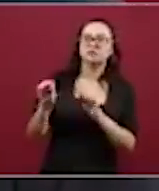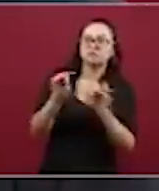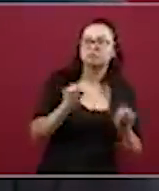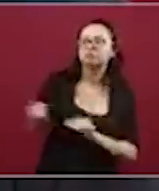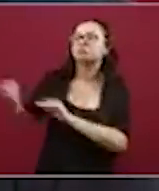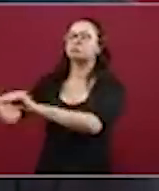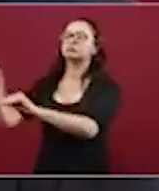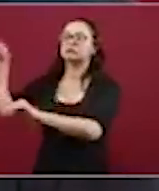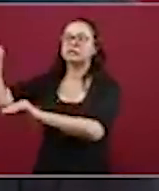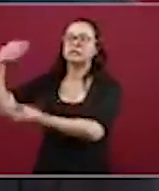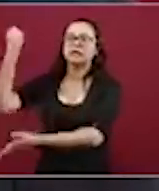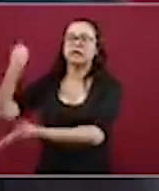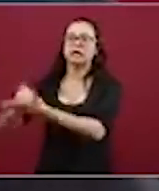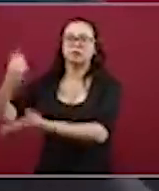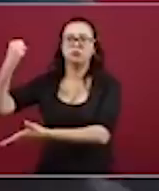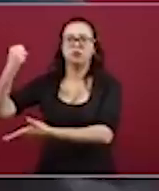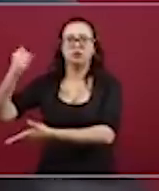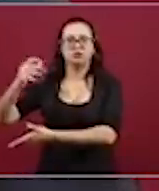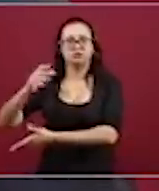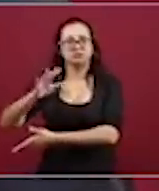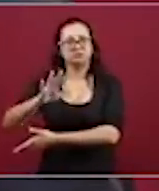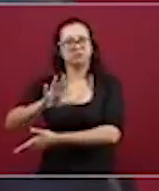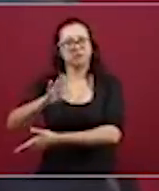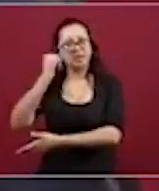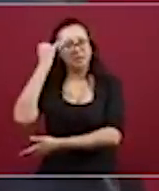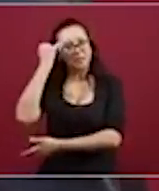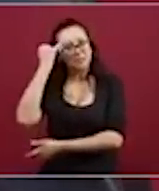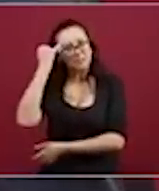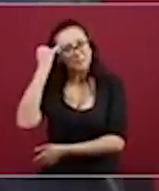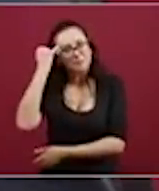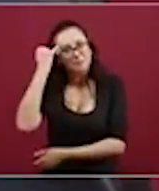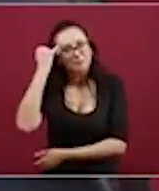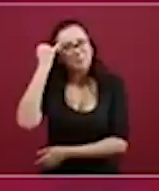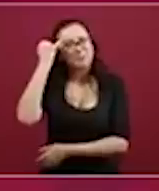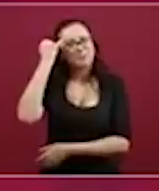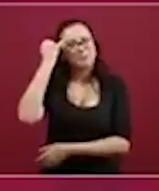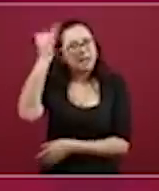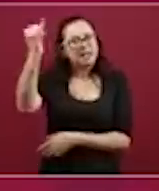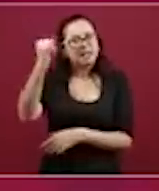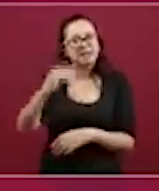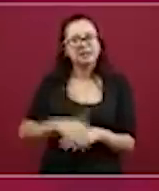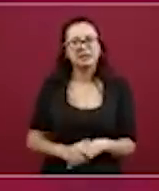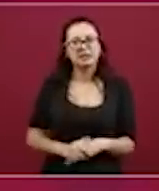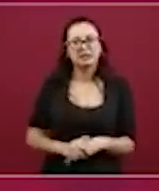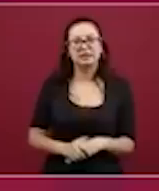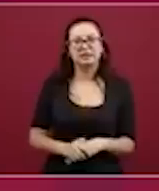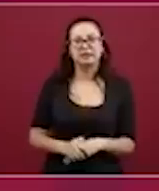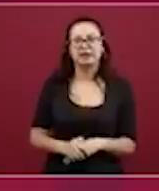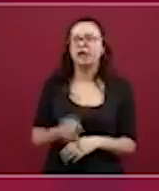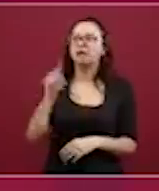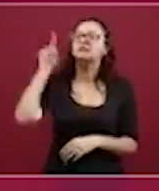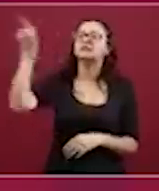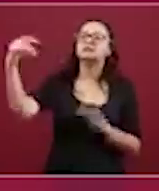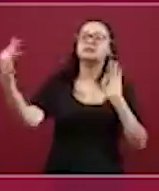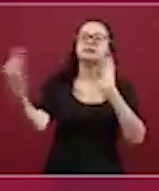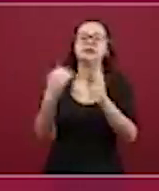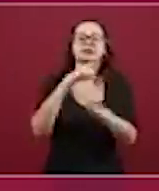imagínense eso, fuese el centro bancario, ¿cómo se llama?